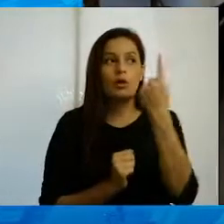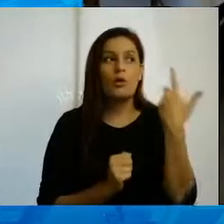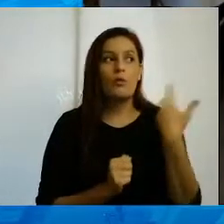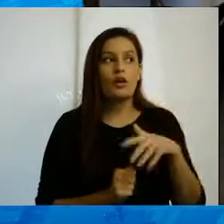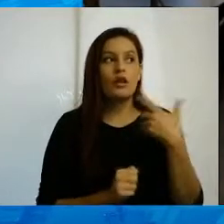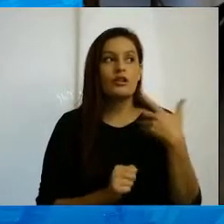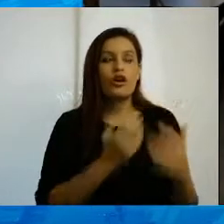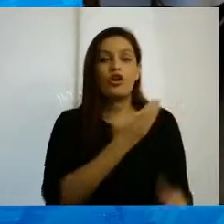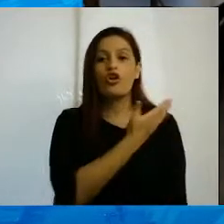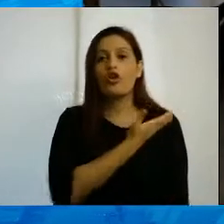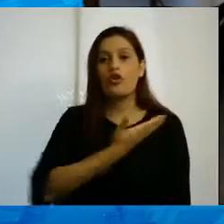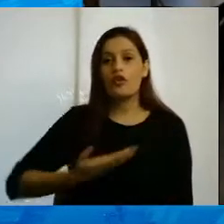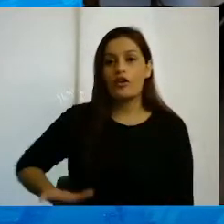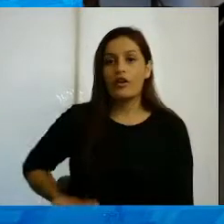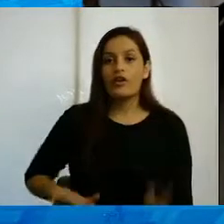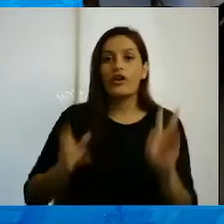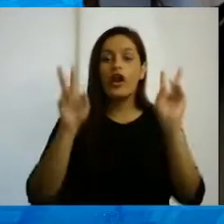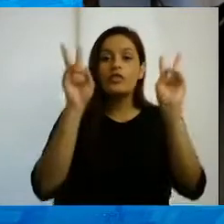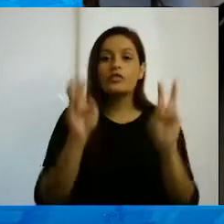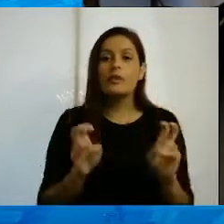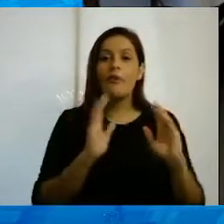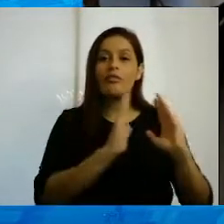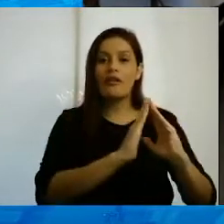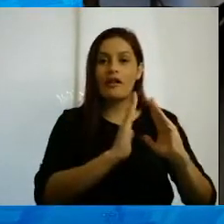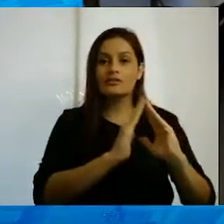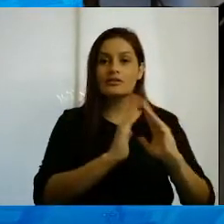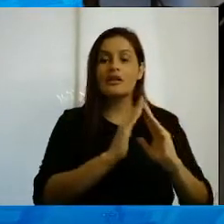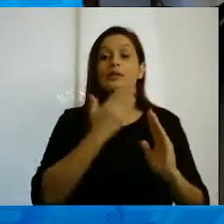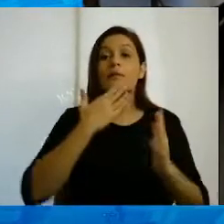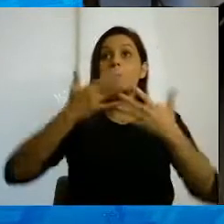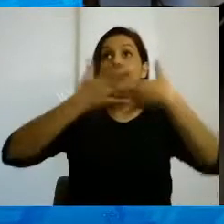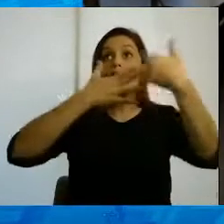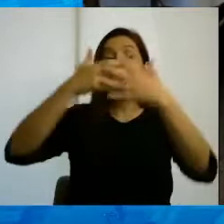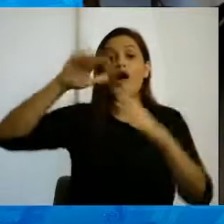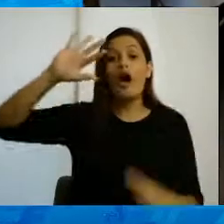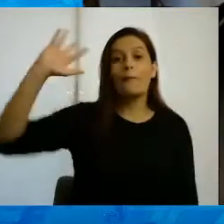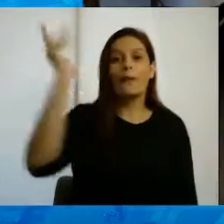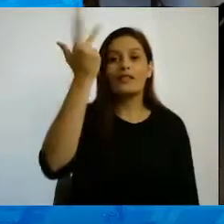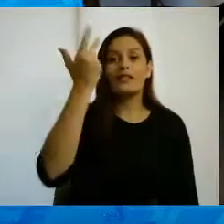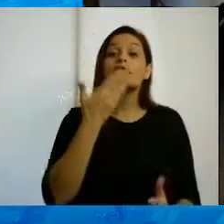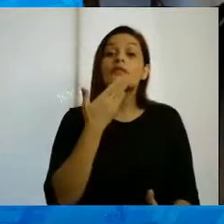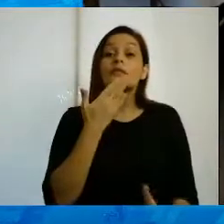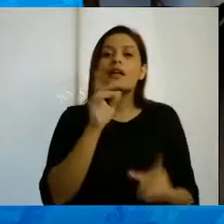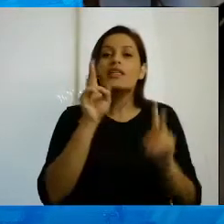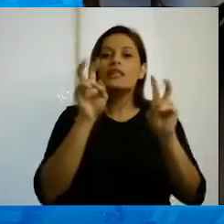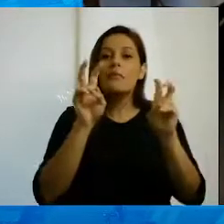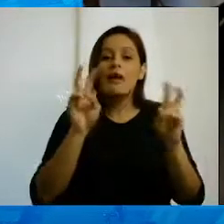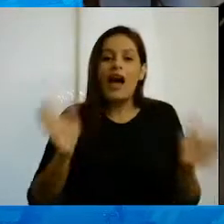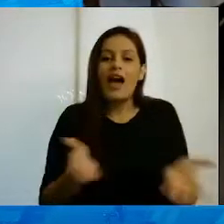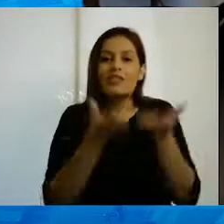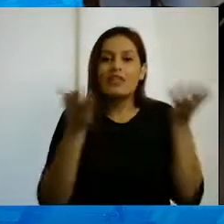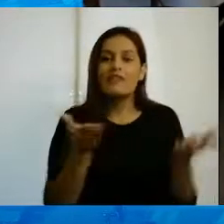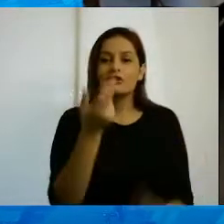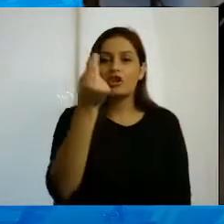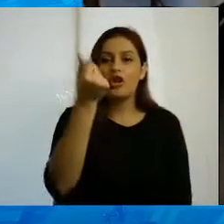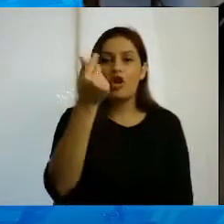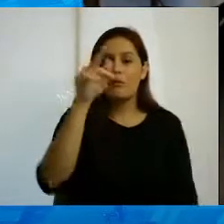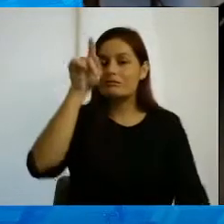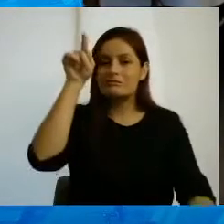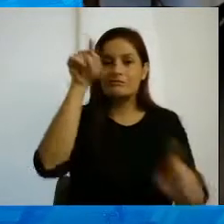el gobierno el tema habitacional, el tema medioambiental y el tema reactivación económica. Esos son